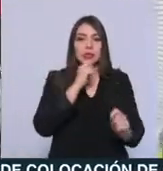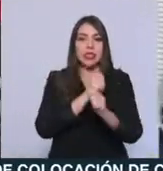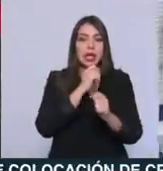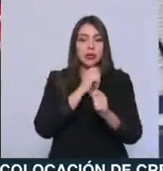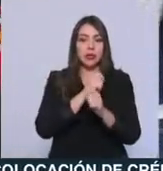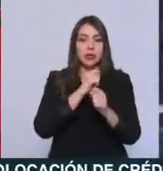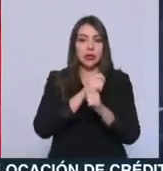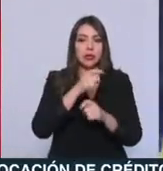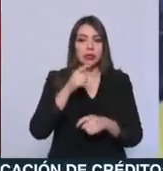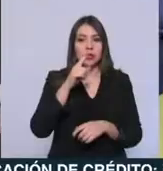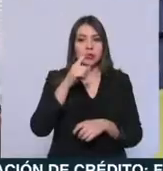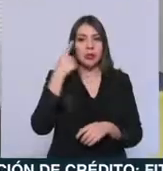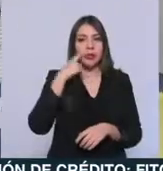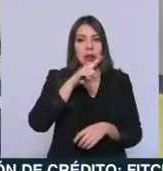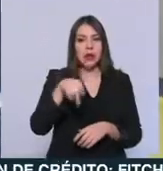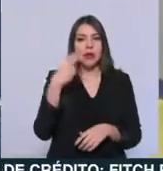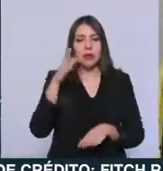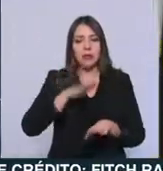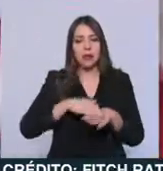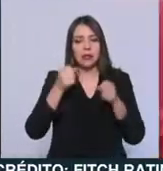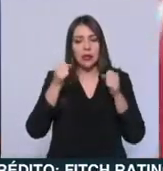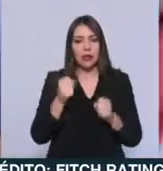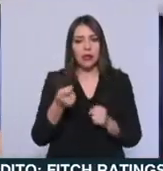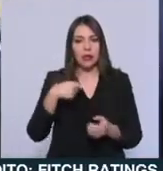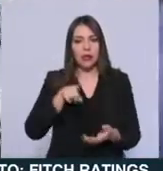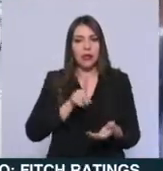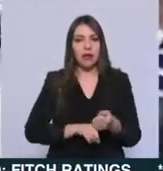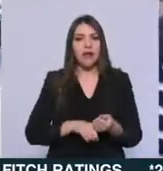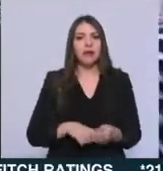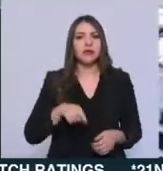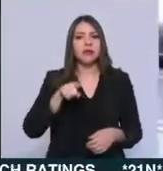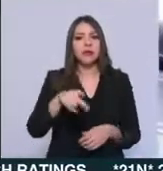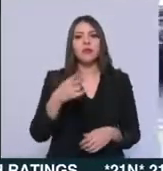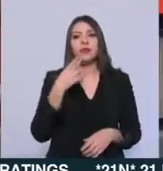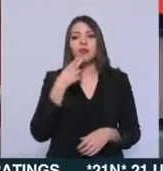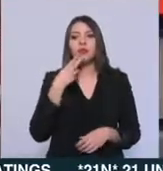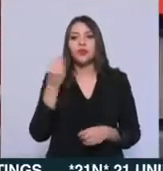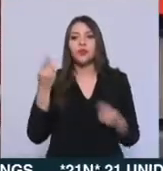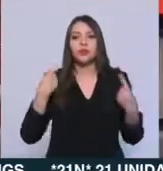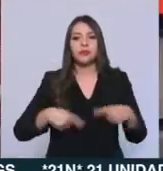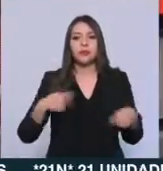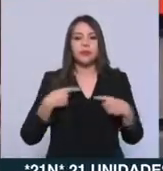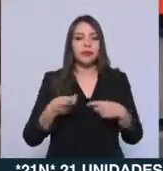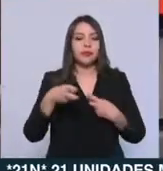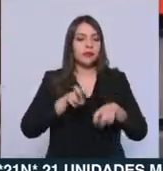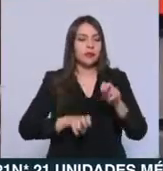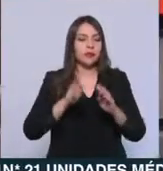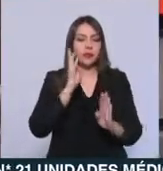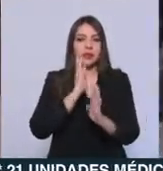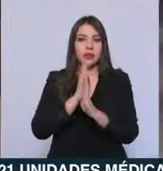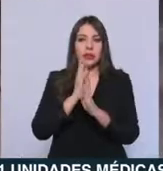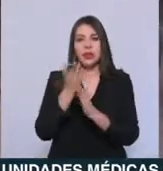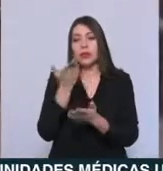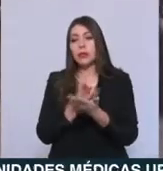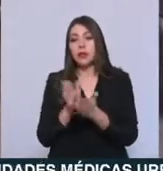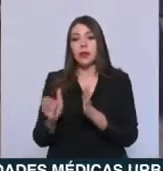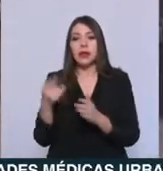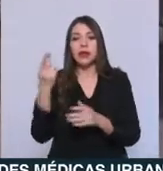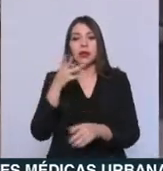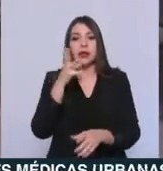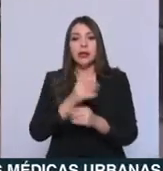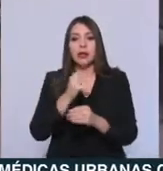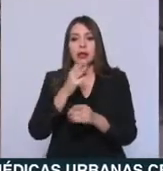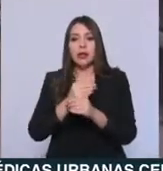La expansión de rutas del Metrobús continúa debido a la alta demanda de pasajeros. Además, se han tenido que realizar obras de renovación